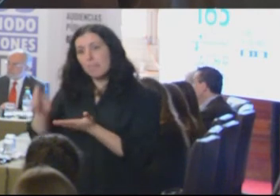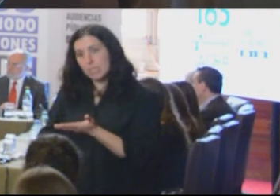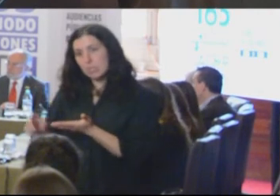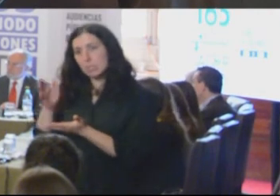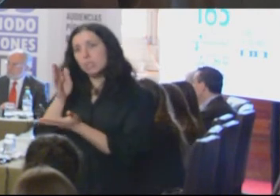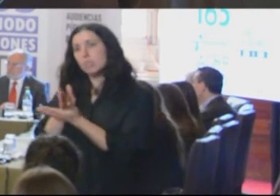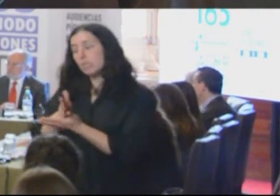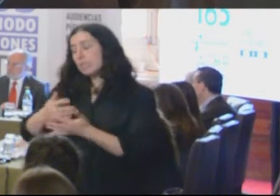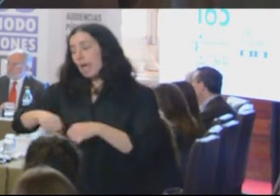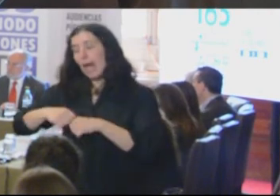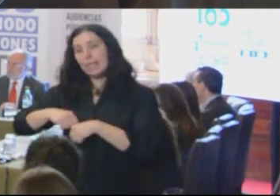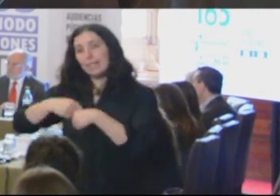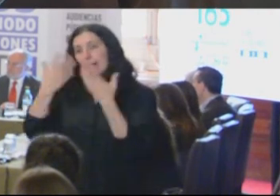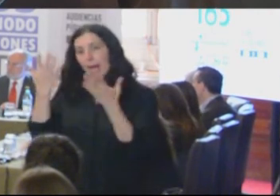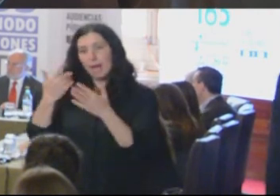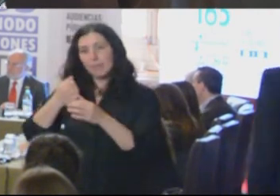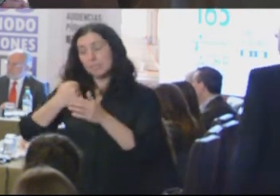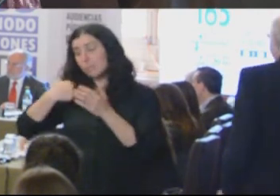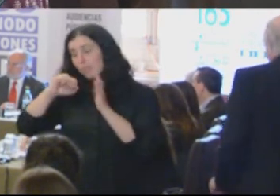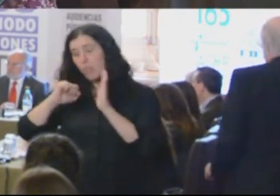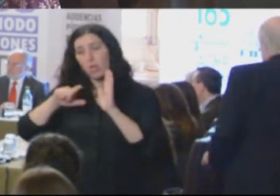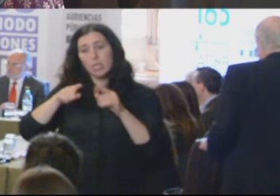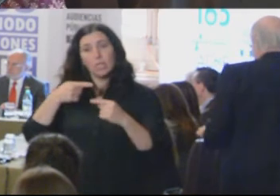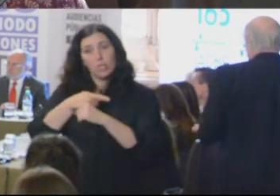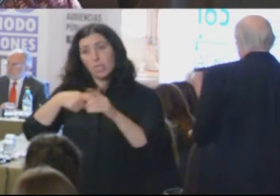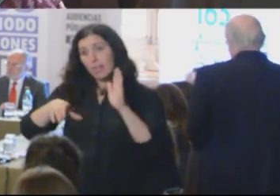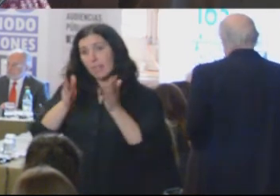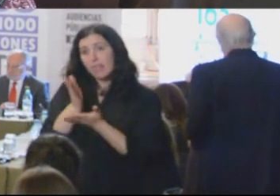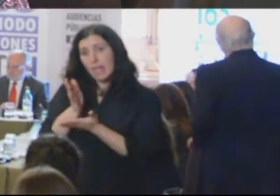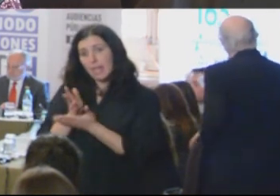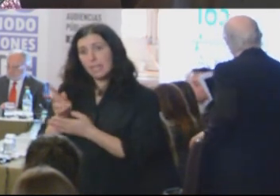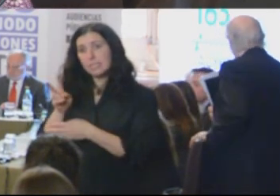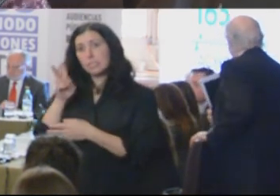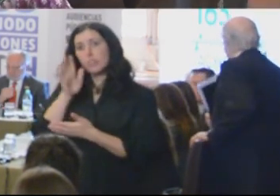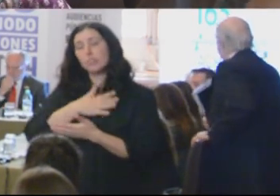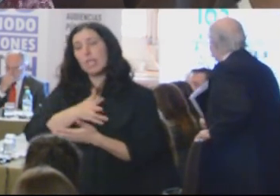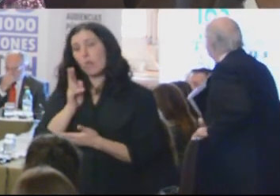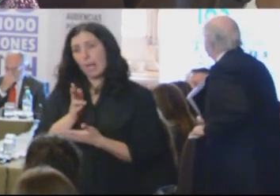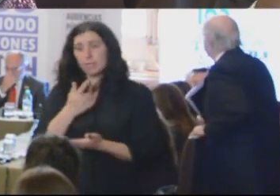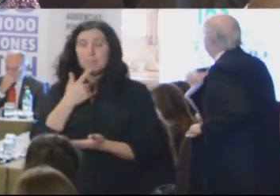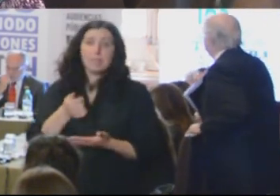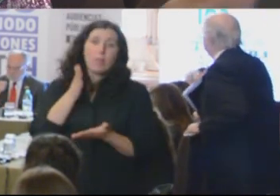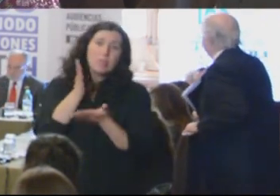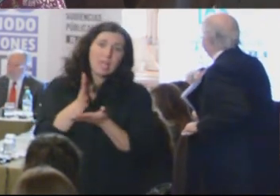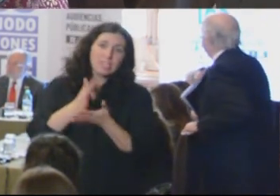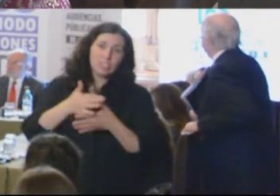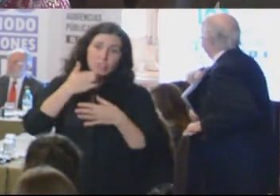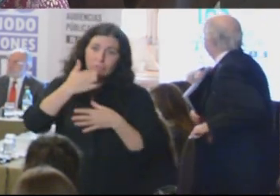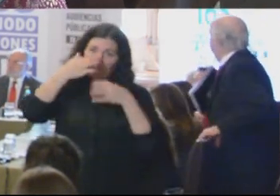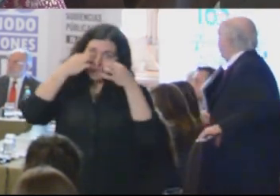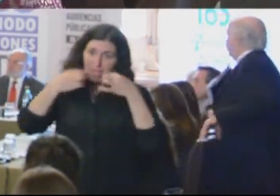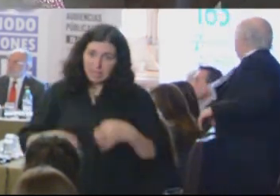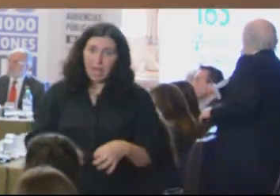de graves violaciones de derechos humanos el derecho a verdad justicia reparación y